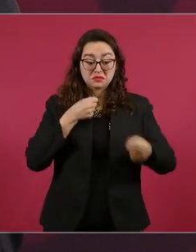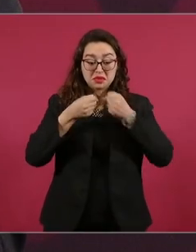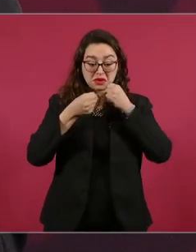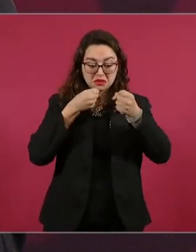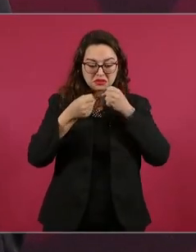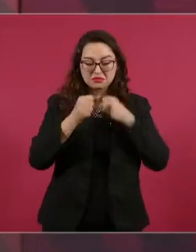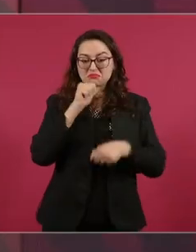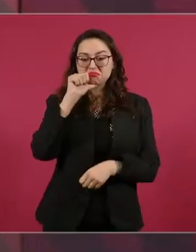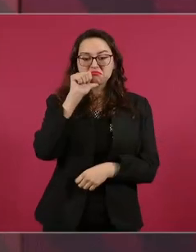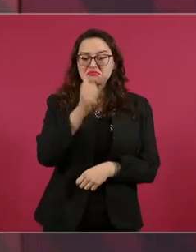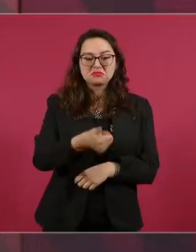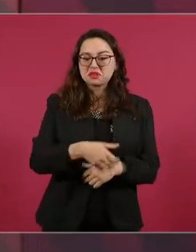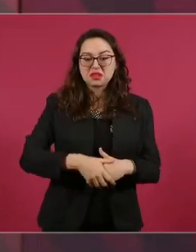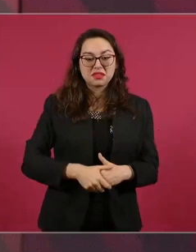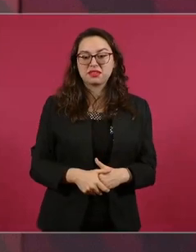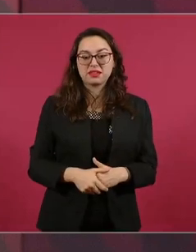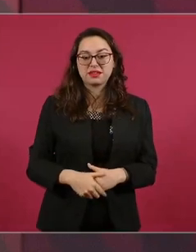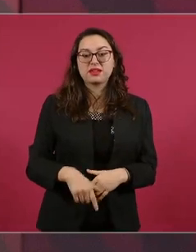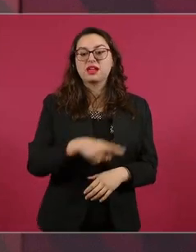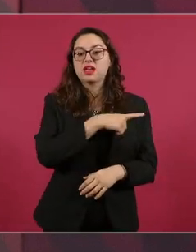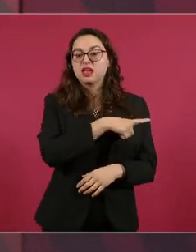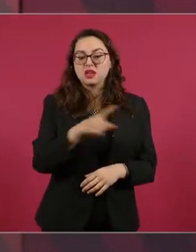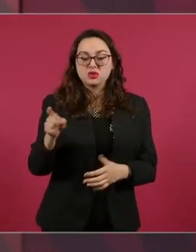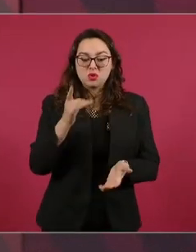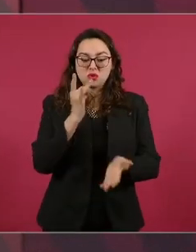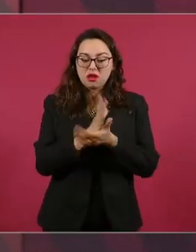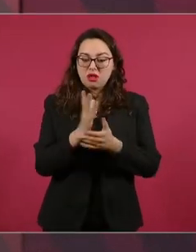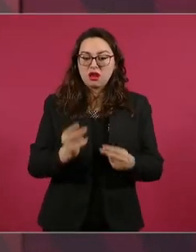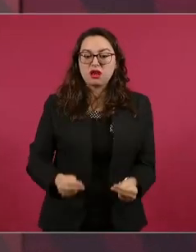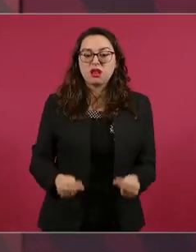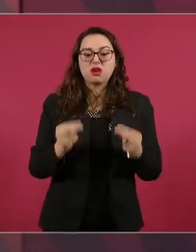pseudoperiodistas que son más que nada mercenarios.